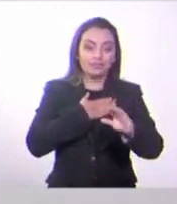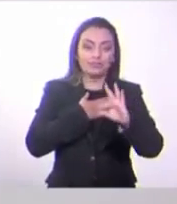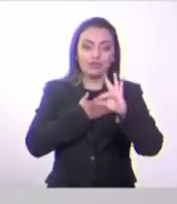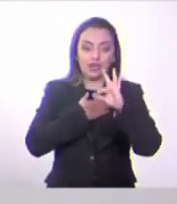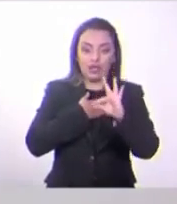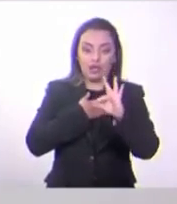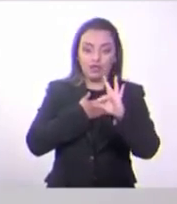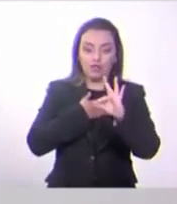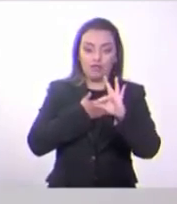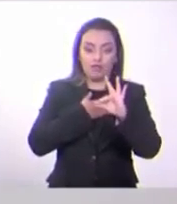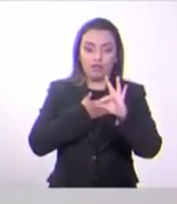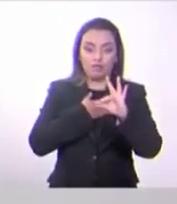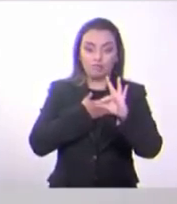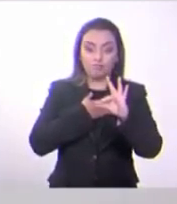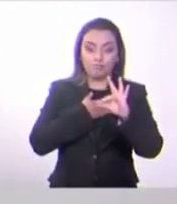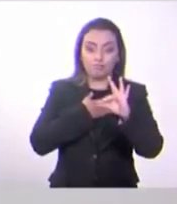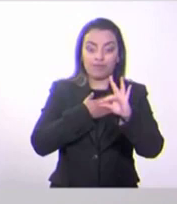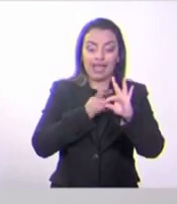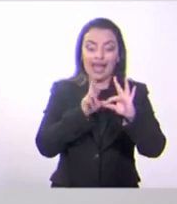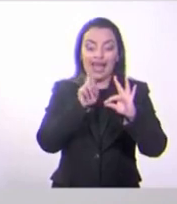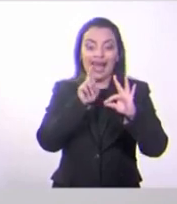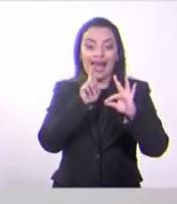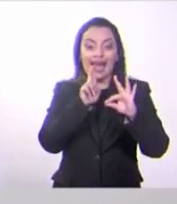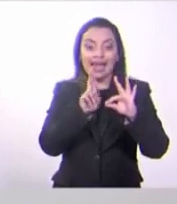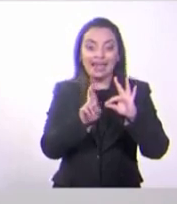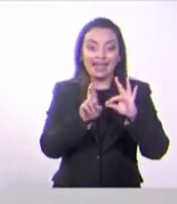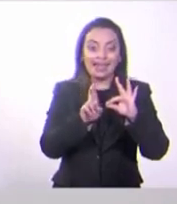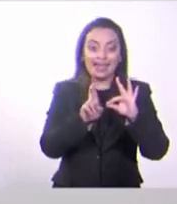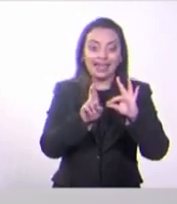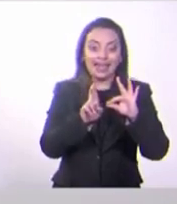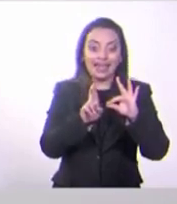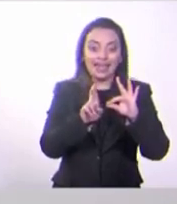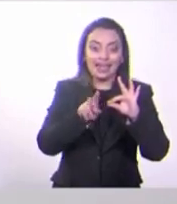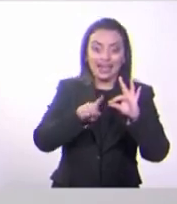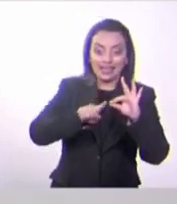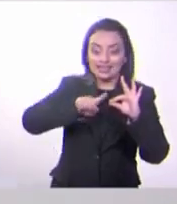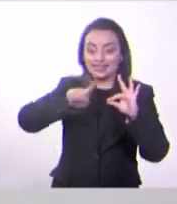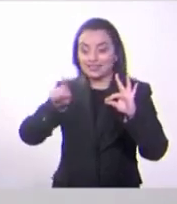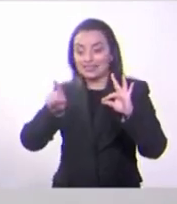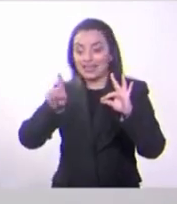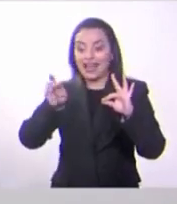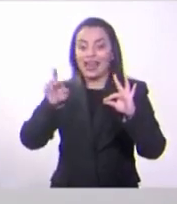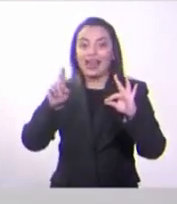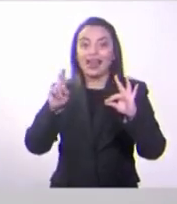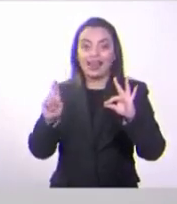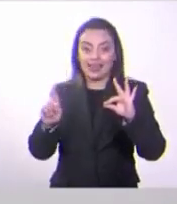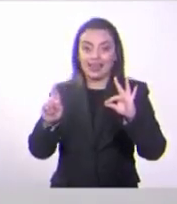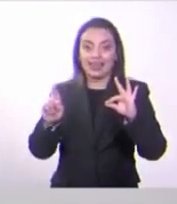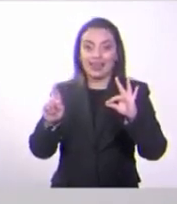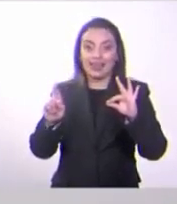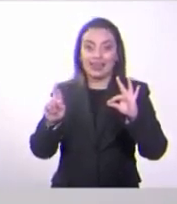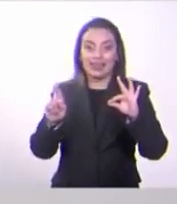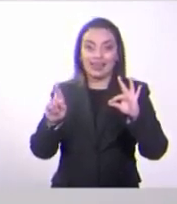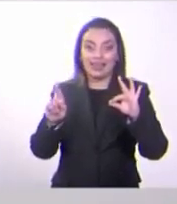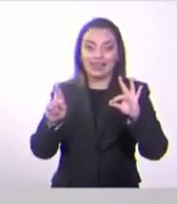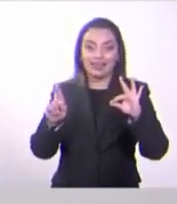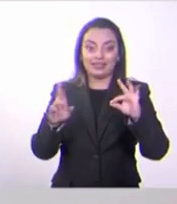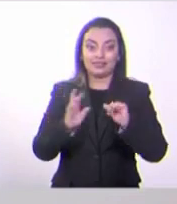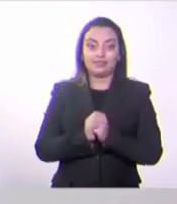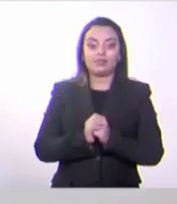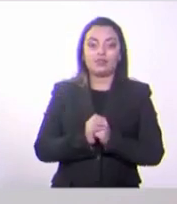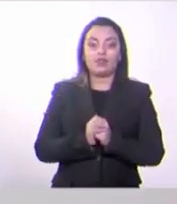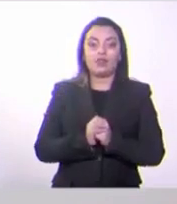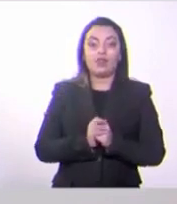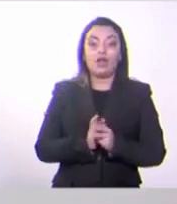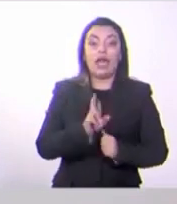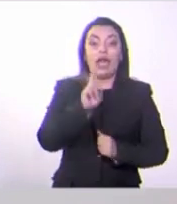reales a los números reales. Muy bien. Yo agarro un número real x y le